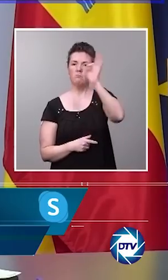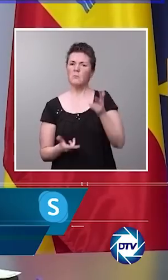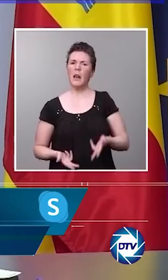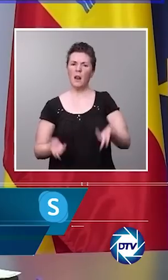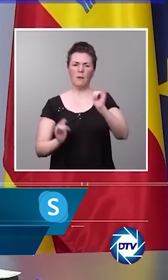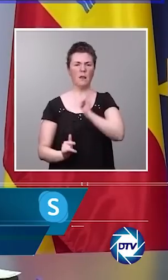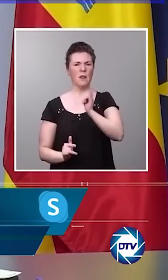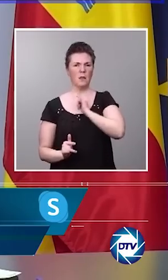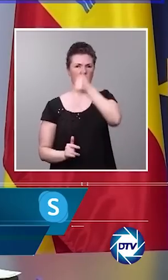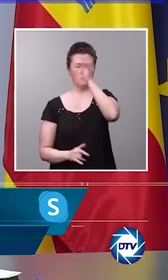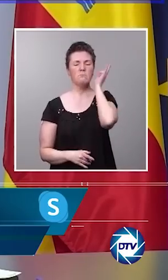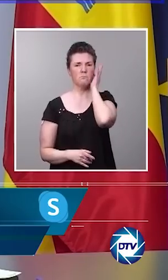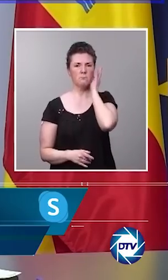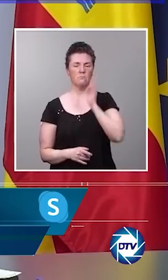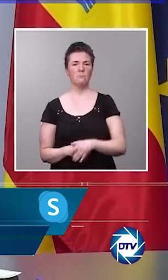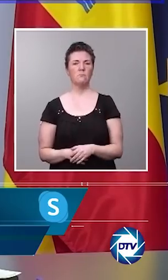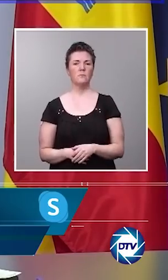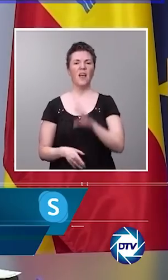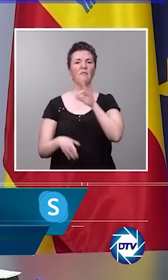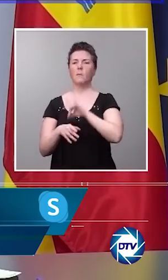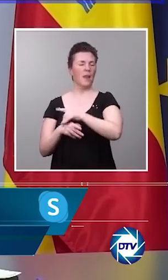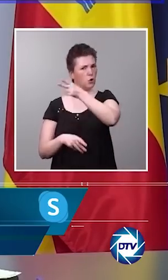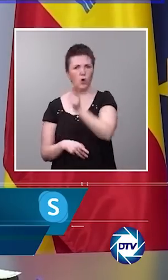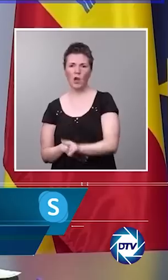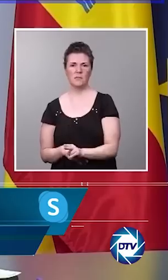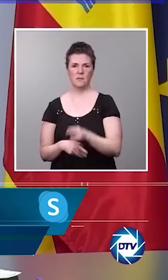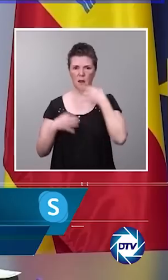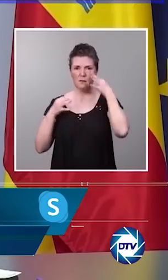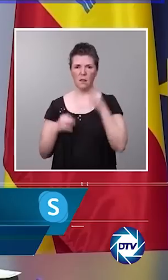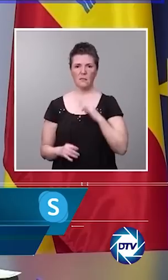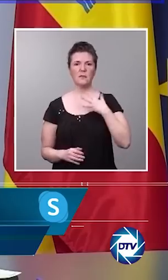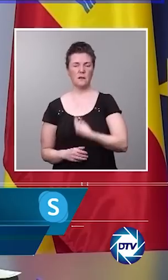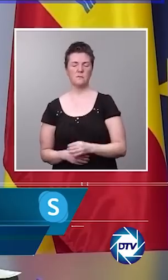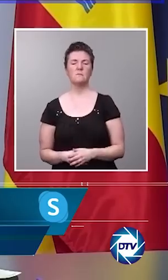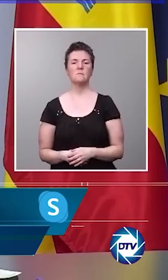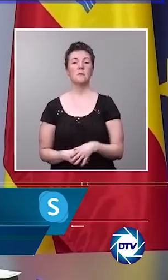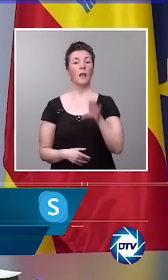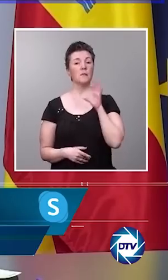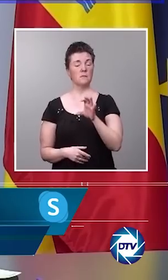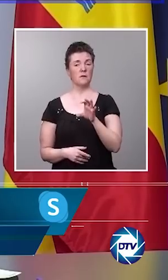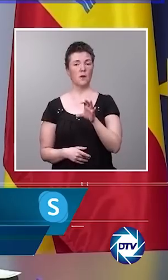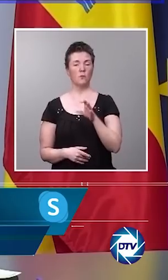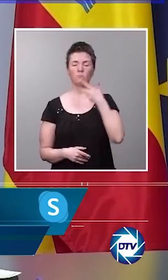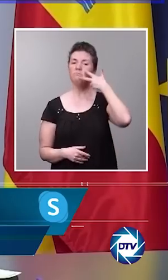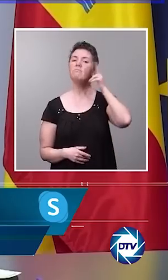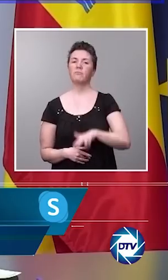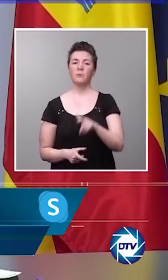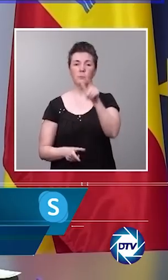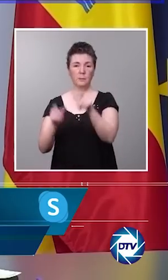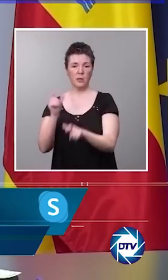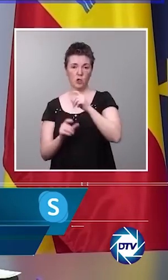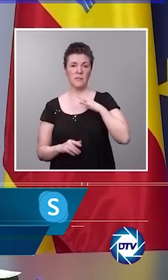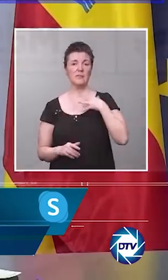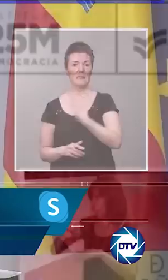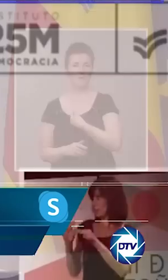qué? Pues porque precisamente el hospital que fue pionero en este sentido, la Clínica Karolinska, llegó a la conclusión, después de todos estos